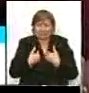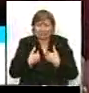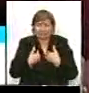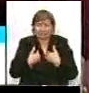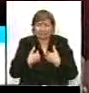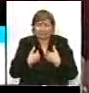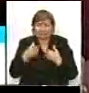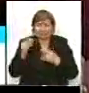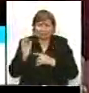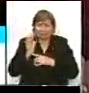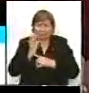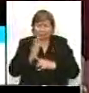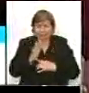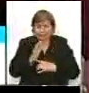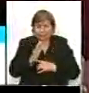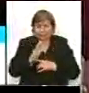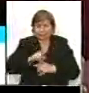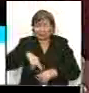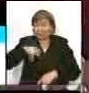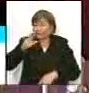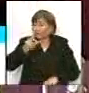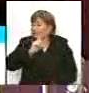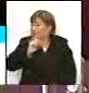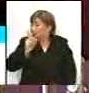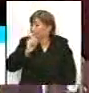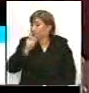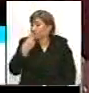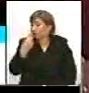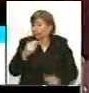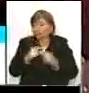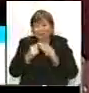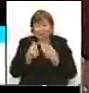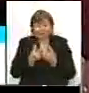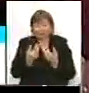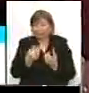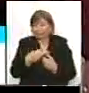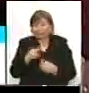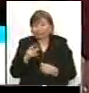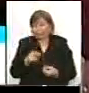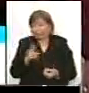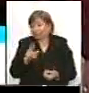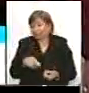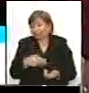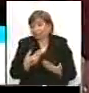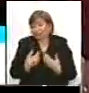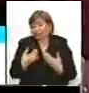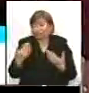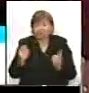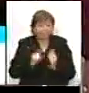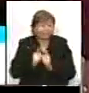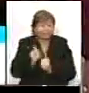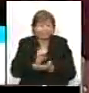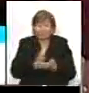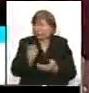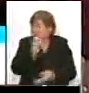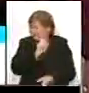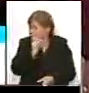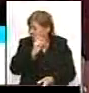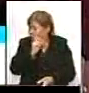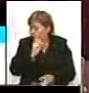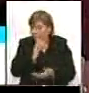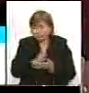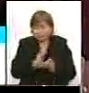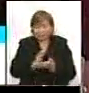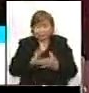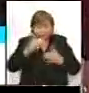tiene representantes en la región que no necesariamente son de ese gobierno, de ese movimiento regional. No podrían postular, si hay una parte que no se puede postular. Si tú